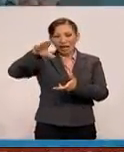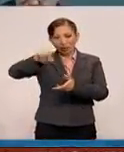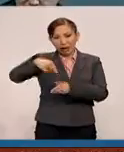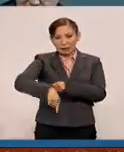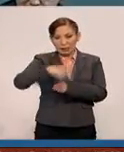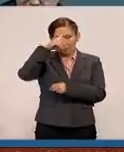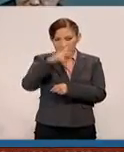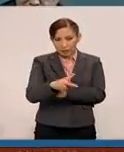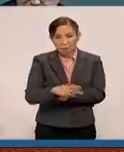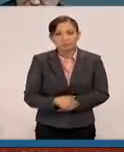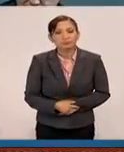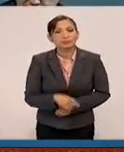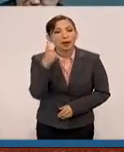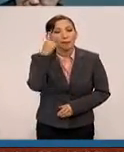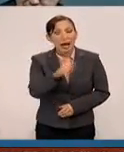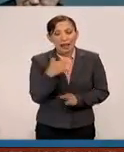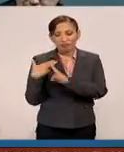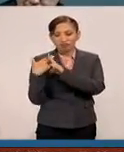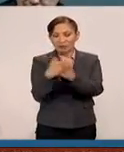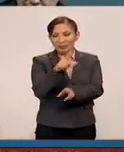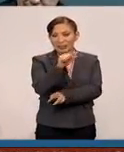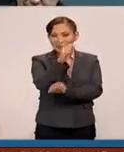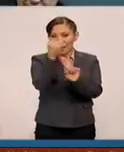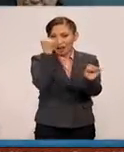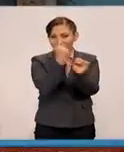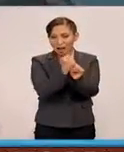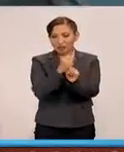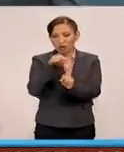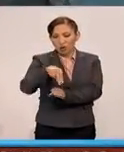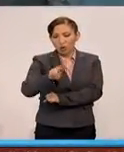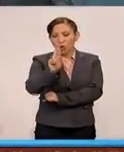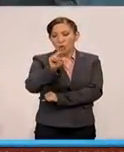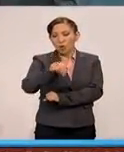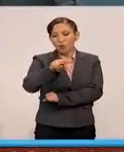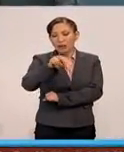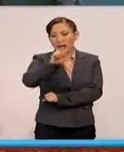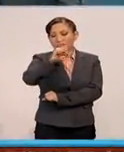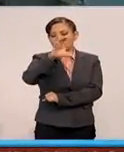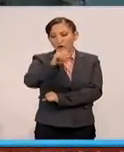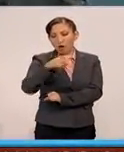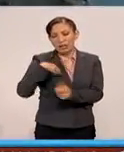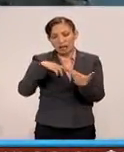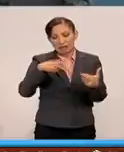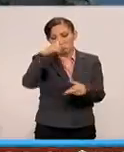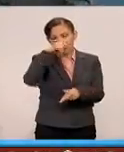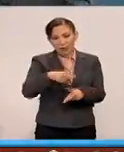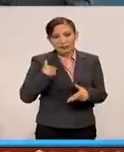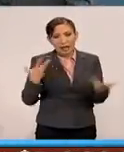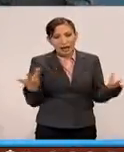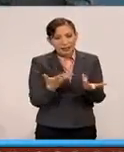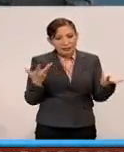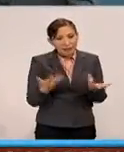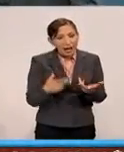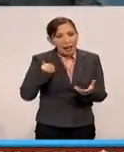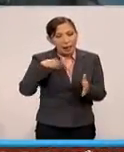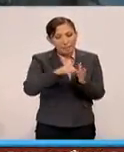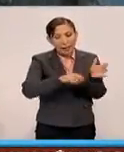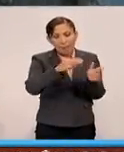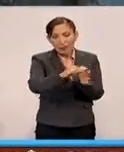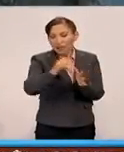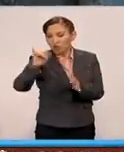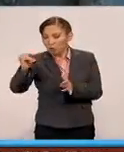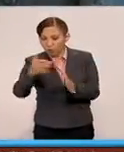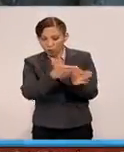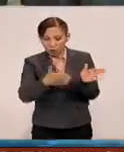aquí en nuestro país. Para conmemorar el 70 aniversario de la UNESCO y la relación con México, se llevarán a cabo en los meses de mayo y